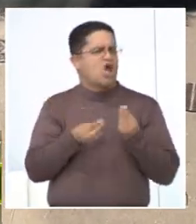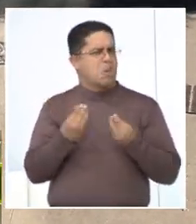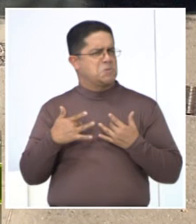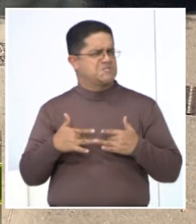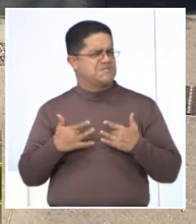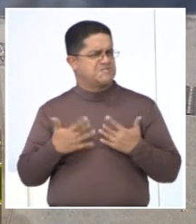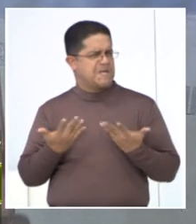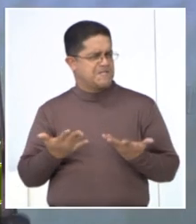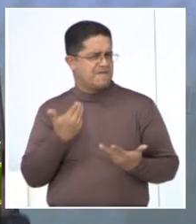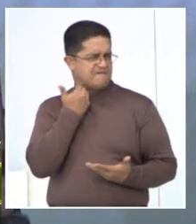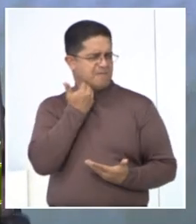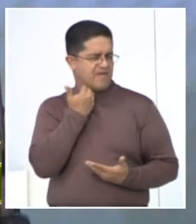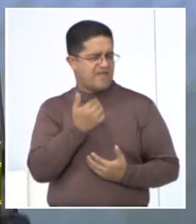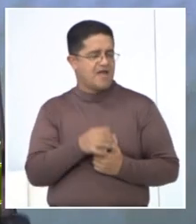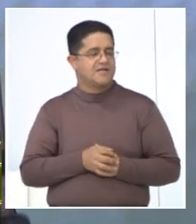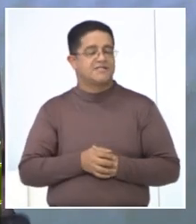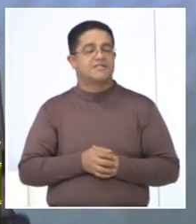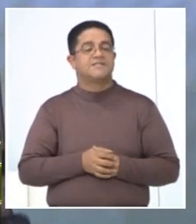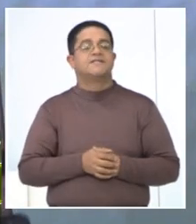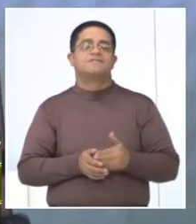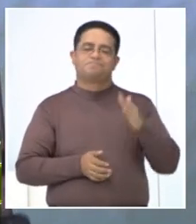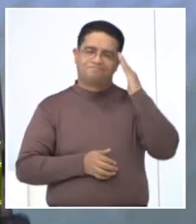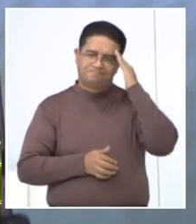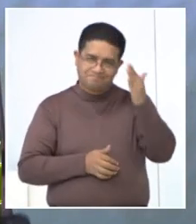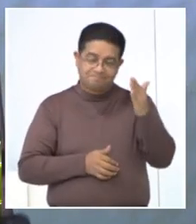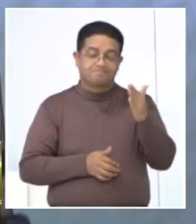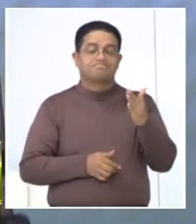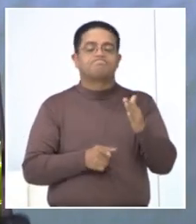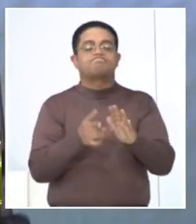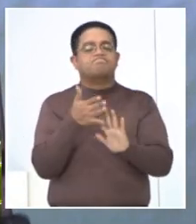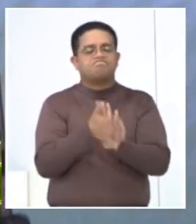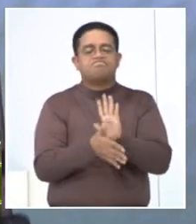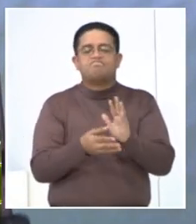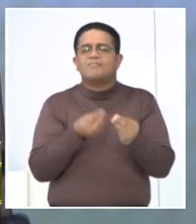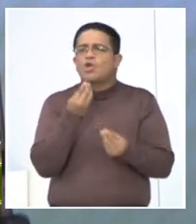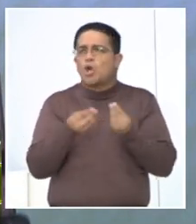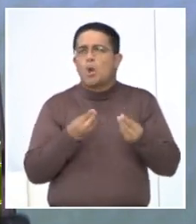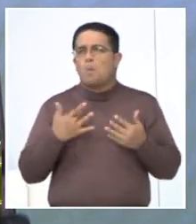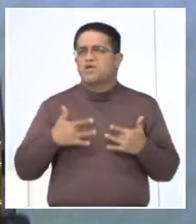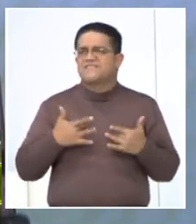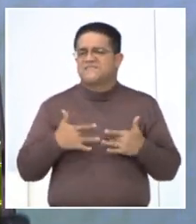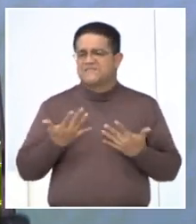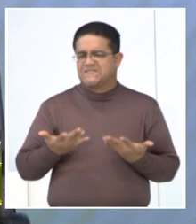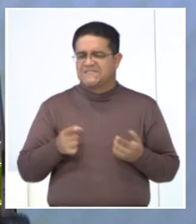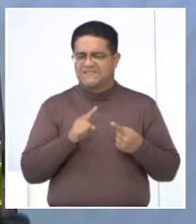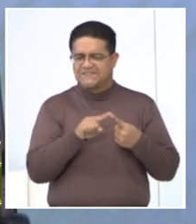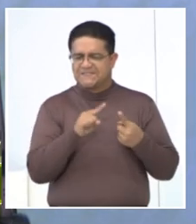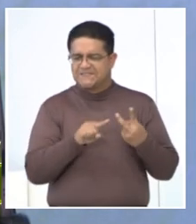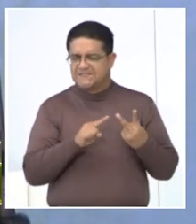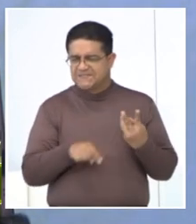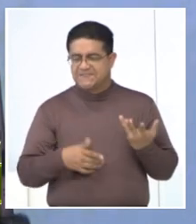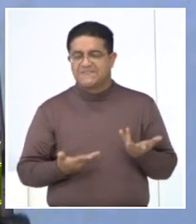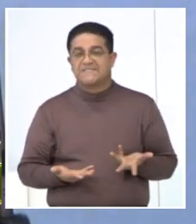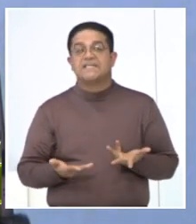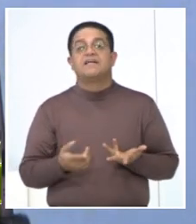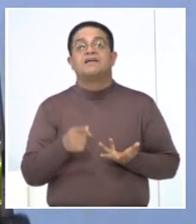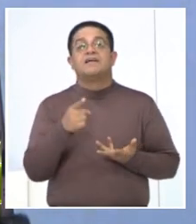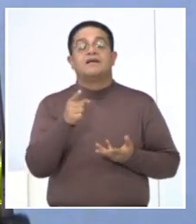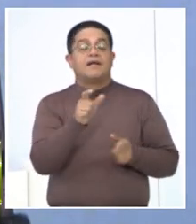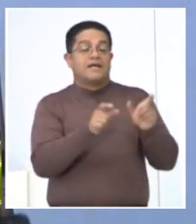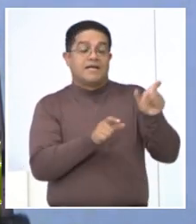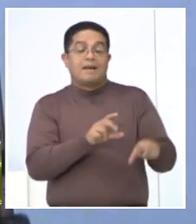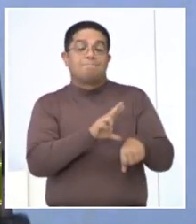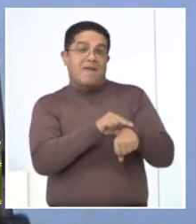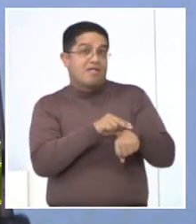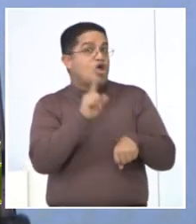Evali? Yarimar, saludos. Respecto a los síntomas o manifestaciones clínicas principales de la enfermedad de Evali, allí el médico debe ser